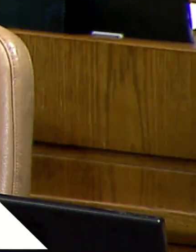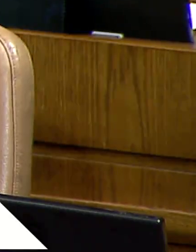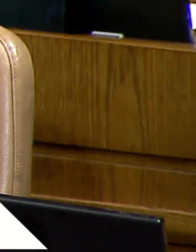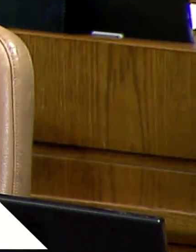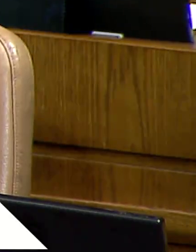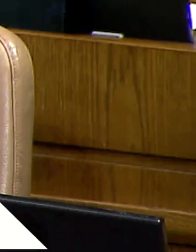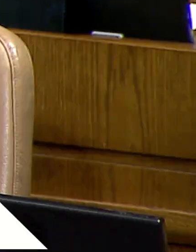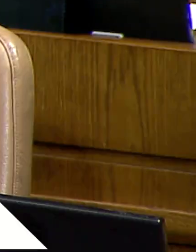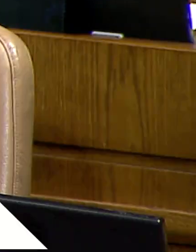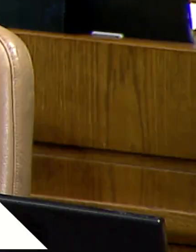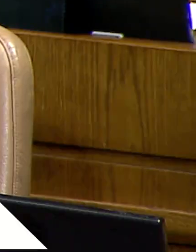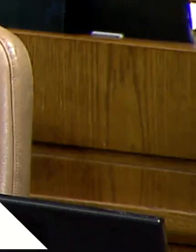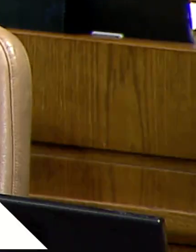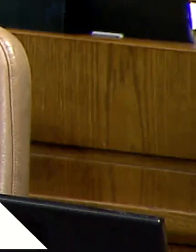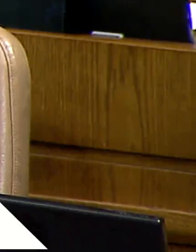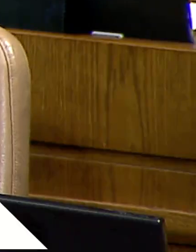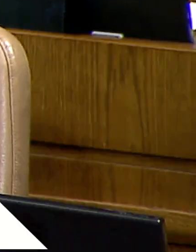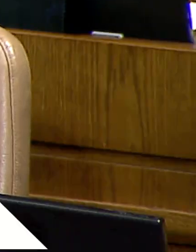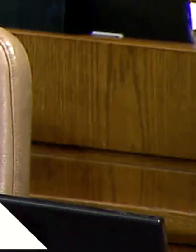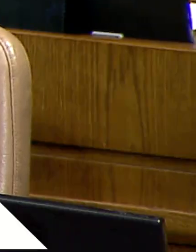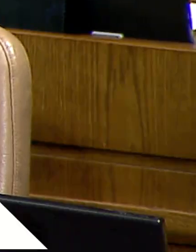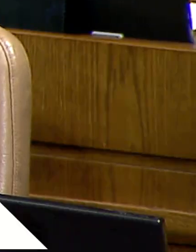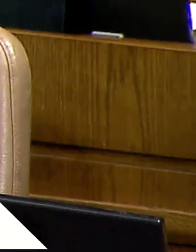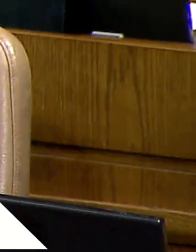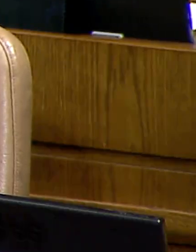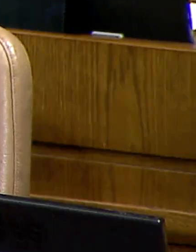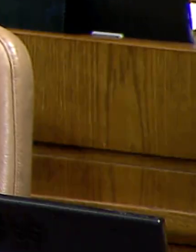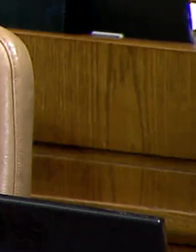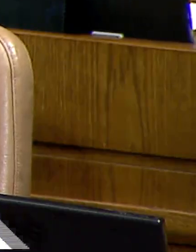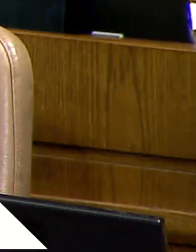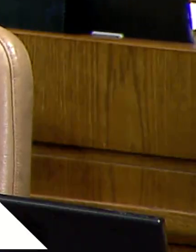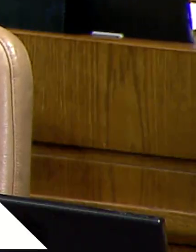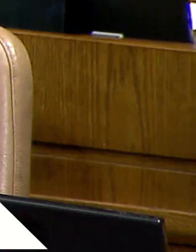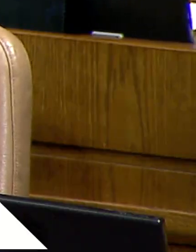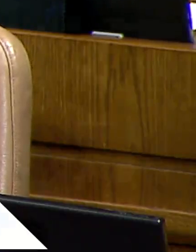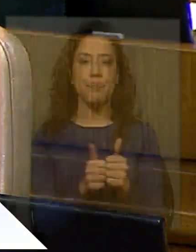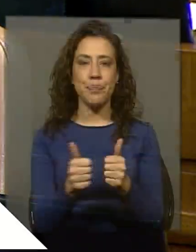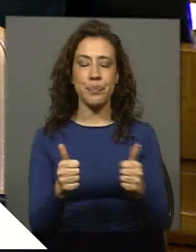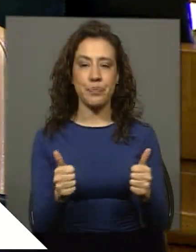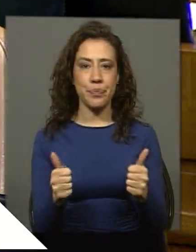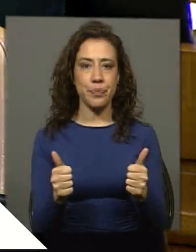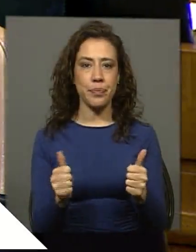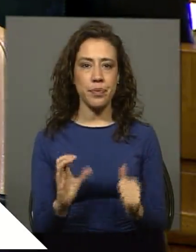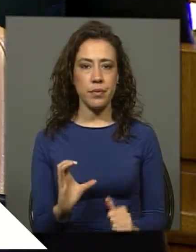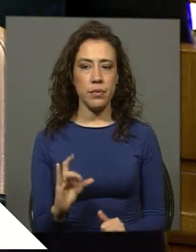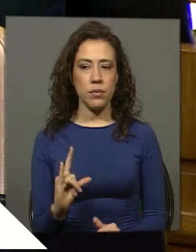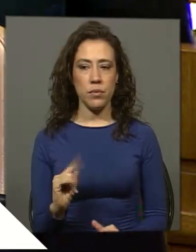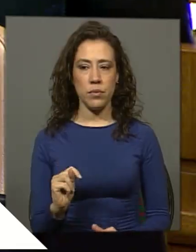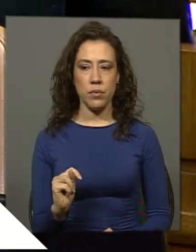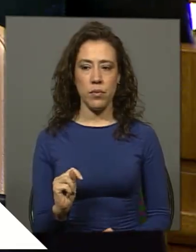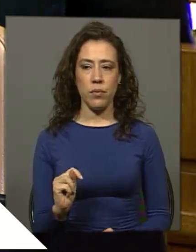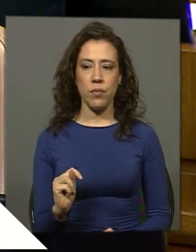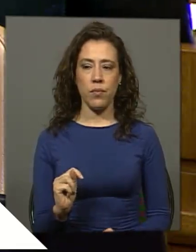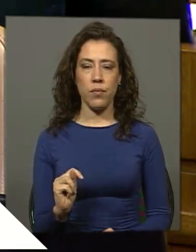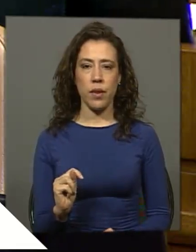de la NEF Raúl de la Puente que se encuentra en la galería acompañado también por otros dirigentes de la central unitaria de trabajadores